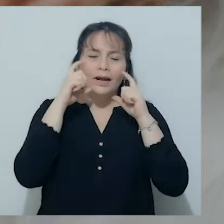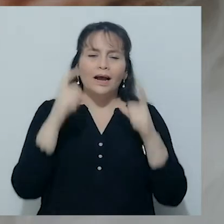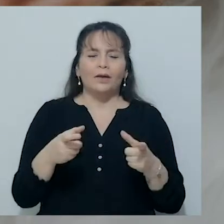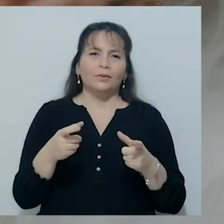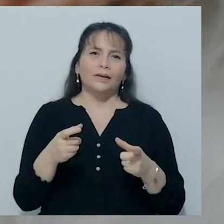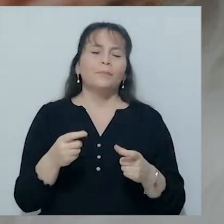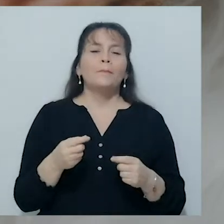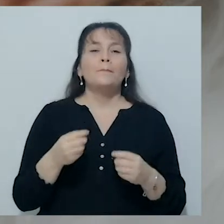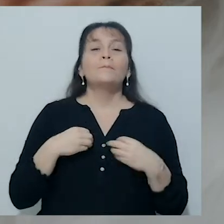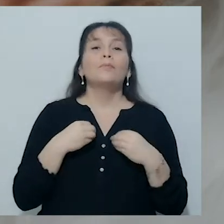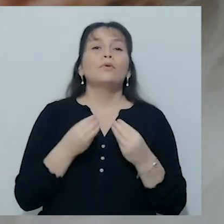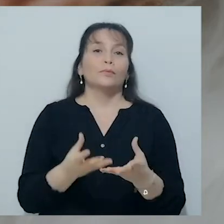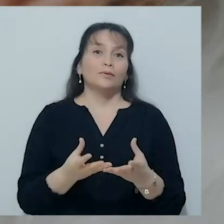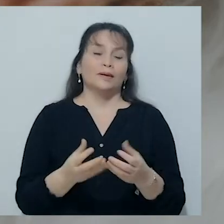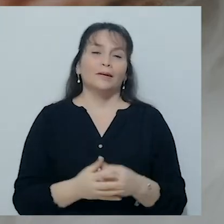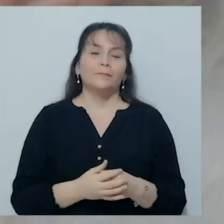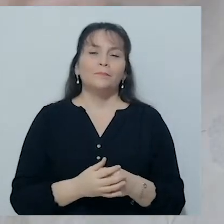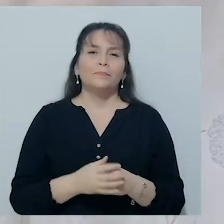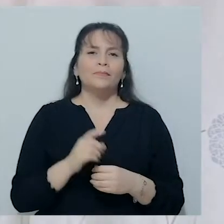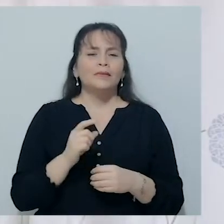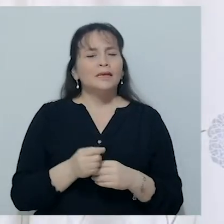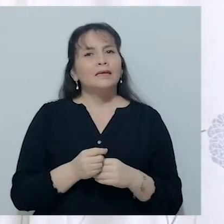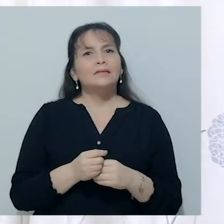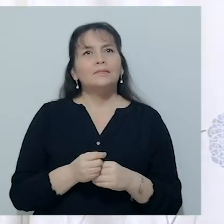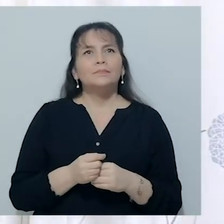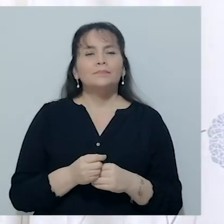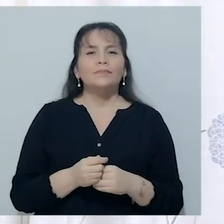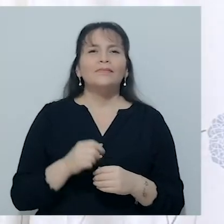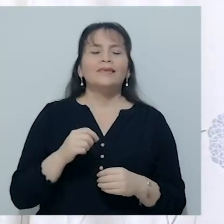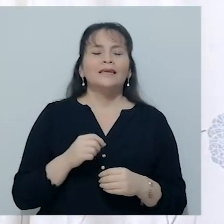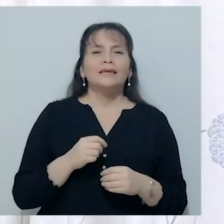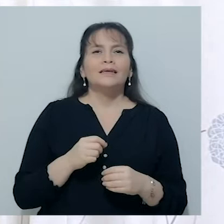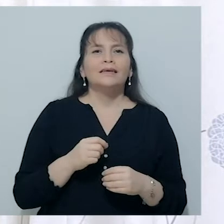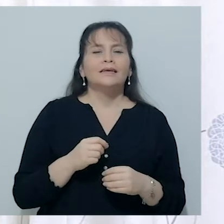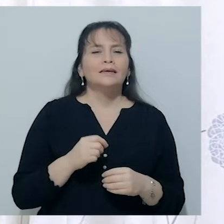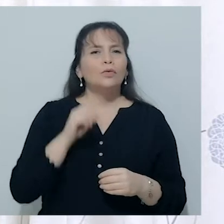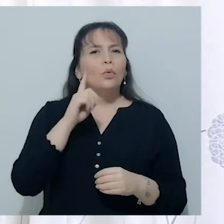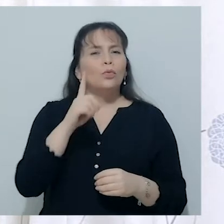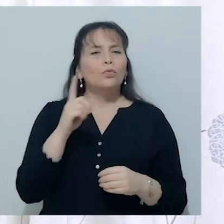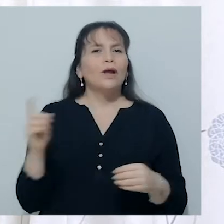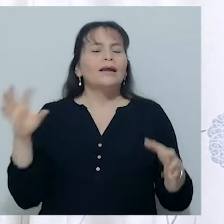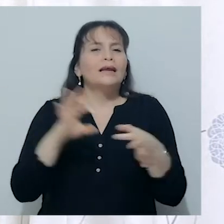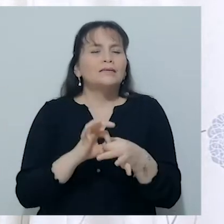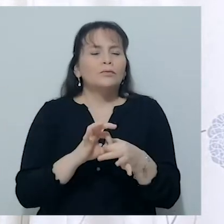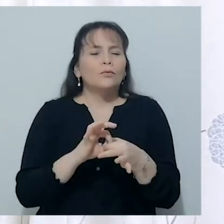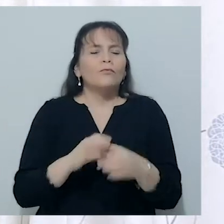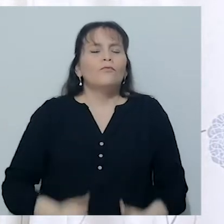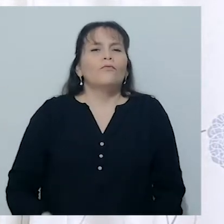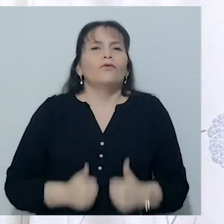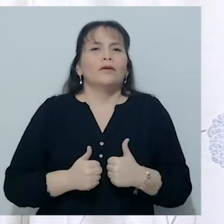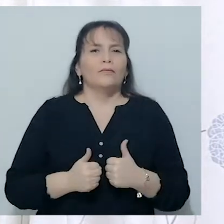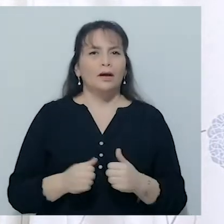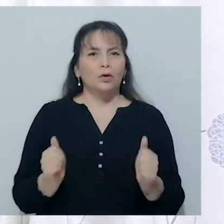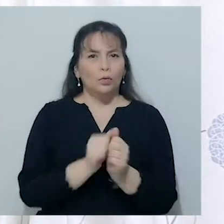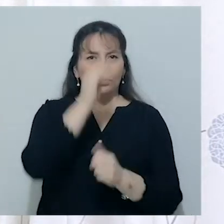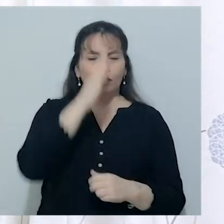podemos dejar. Una herencia que tiene que ver con la eternidad y con una relación viva con Dios.